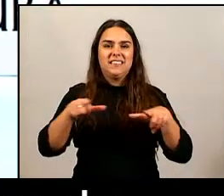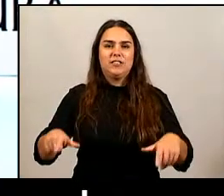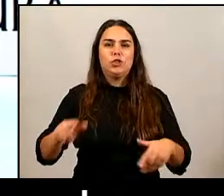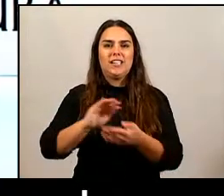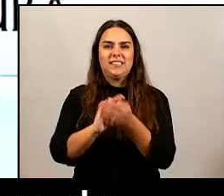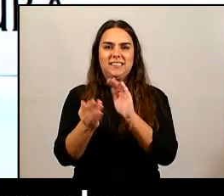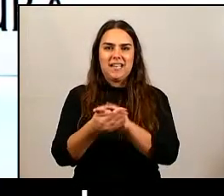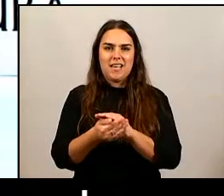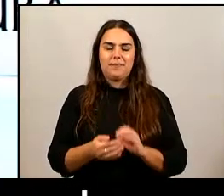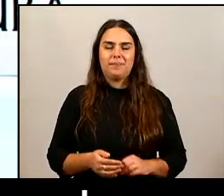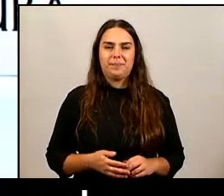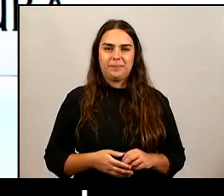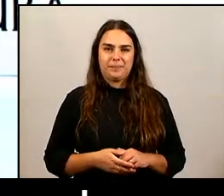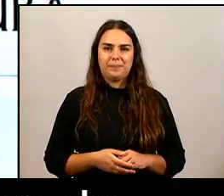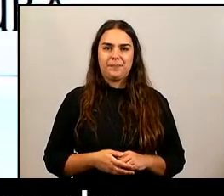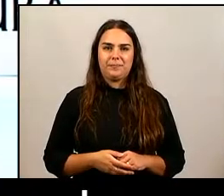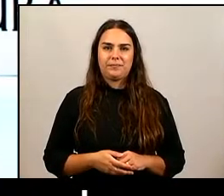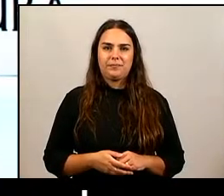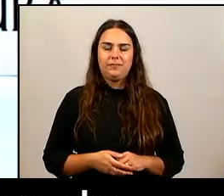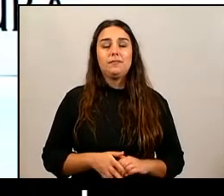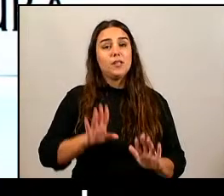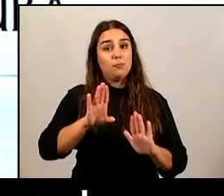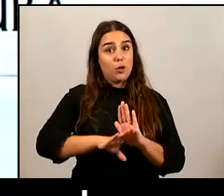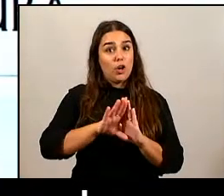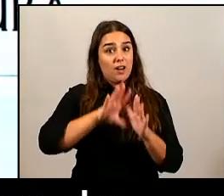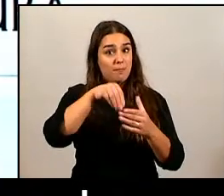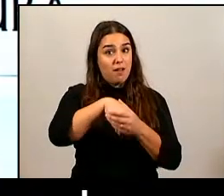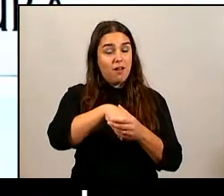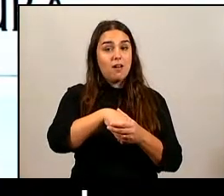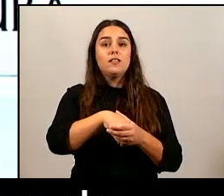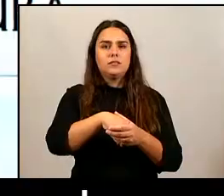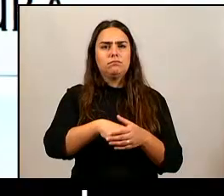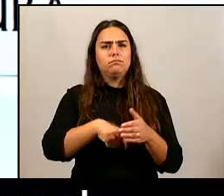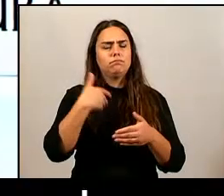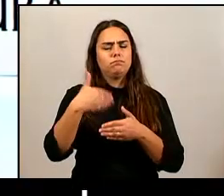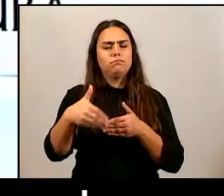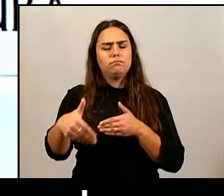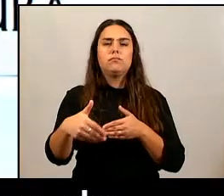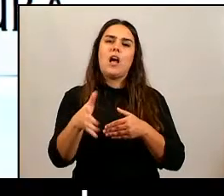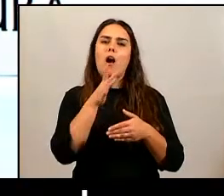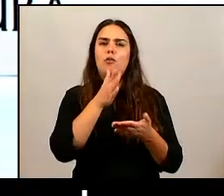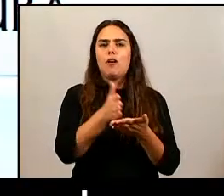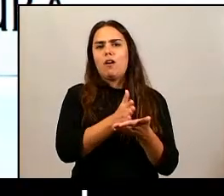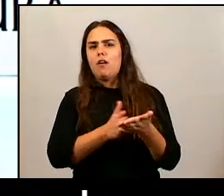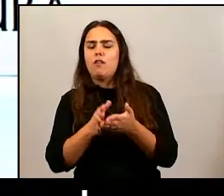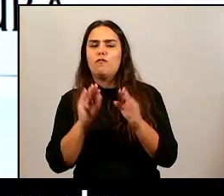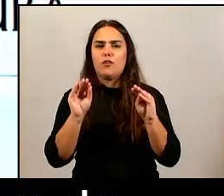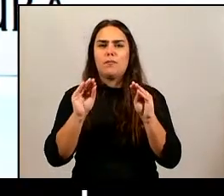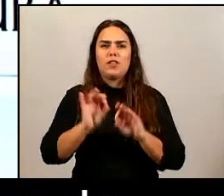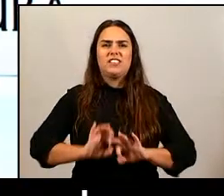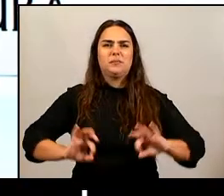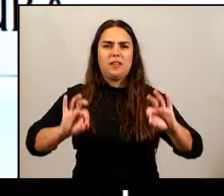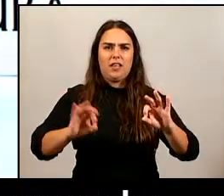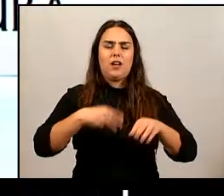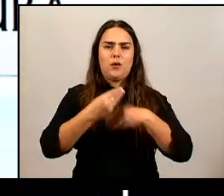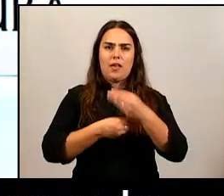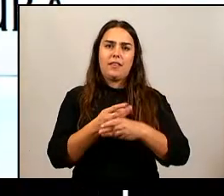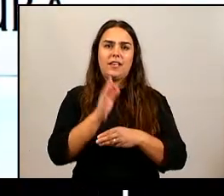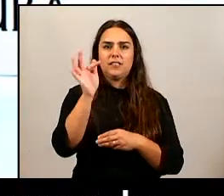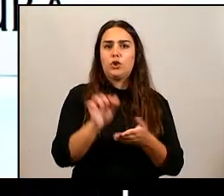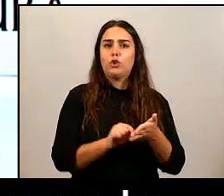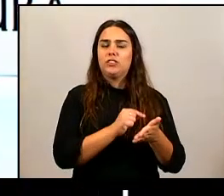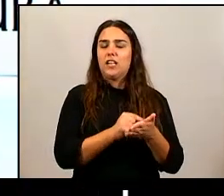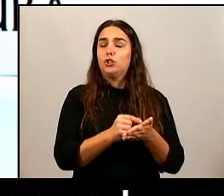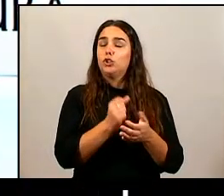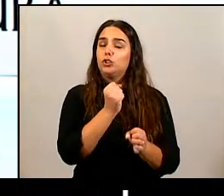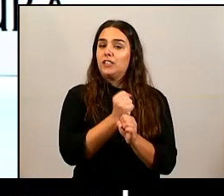artesanía. El programa busca mejorar la empleabilidad alternando una formación especializada con un contrato de